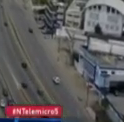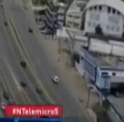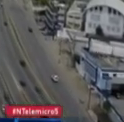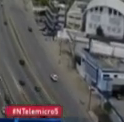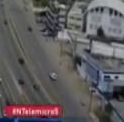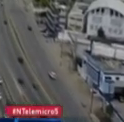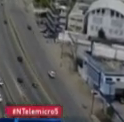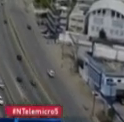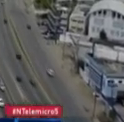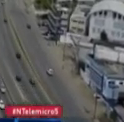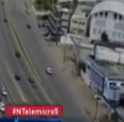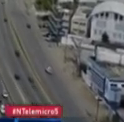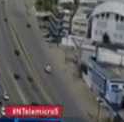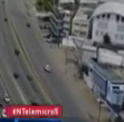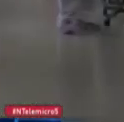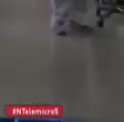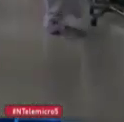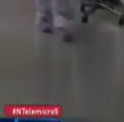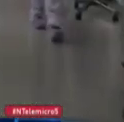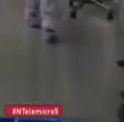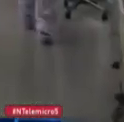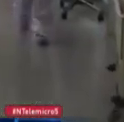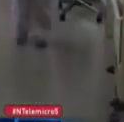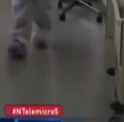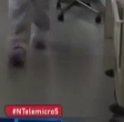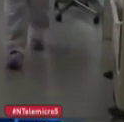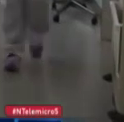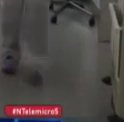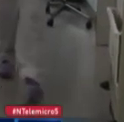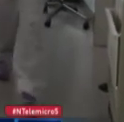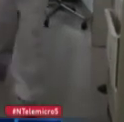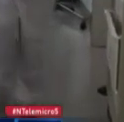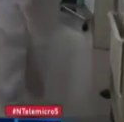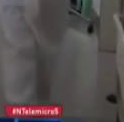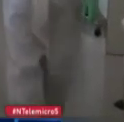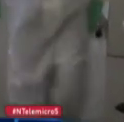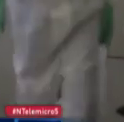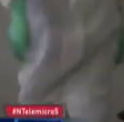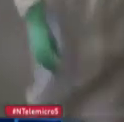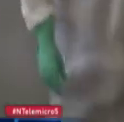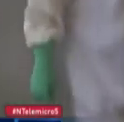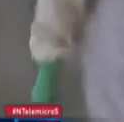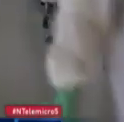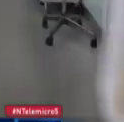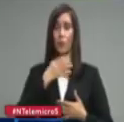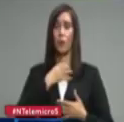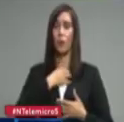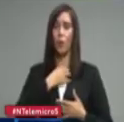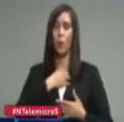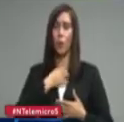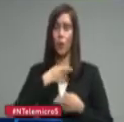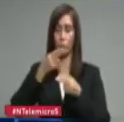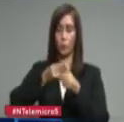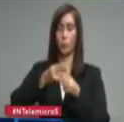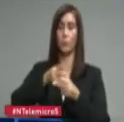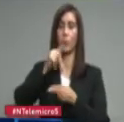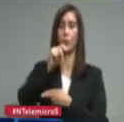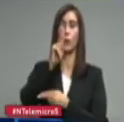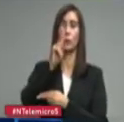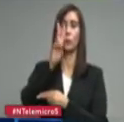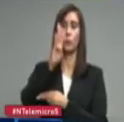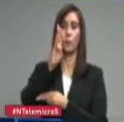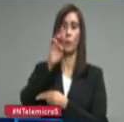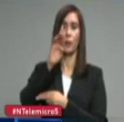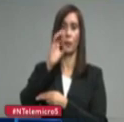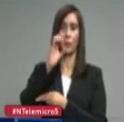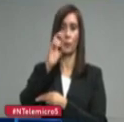el país registró en el día de ayer 411 nuevos infectados de coronavirus. El ministro de Salud